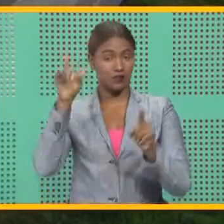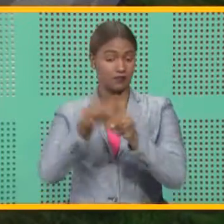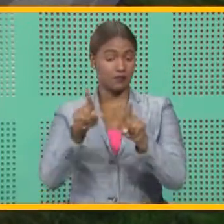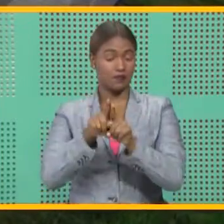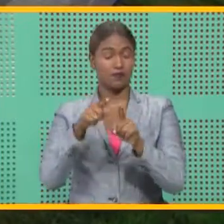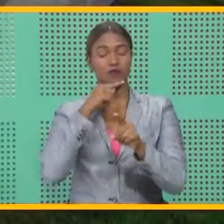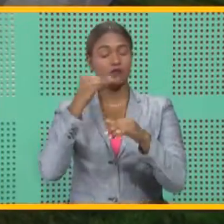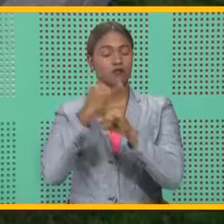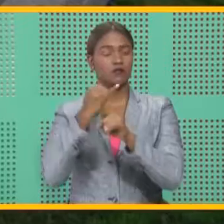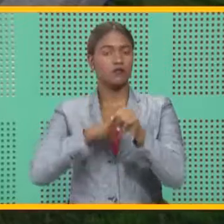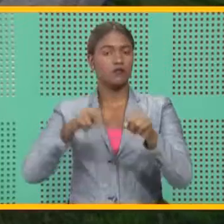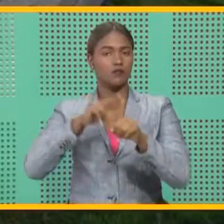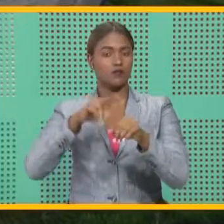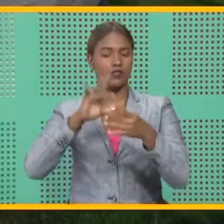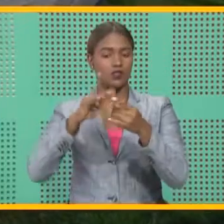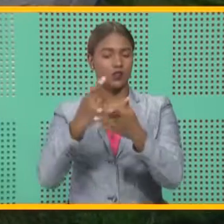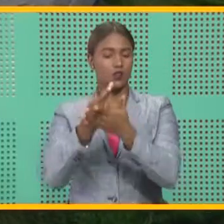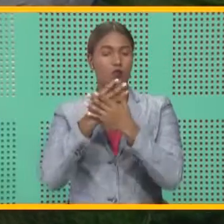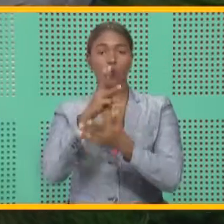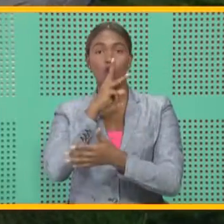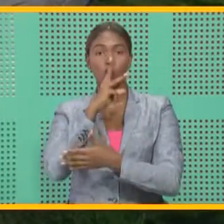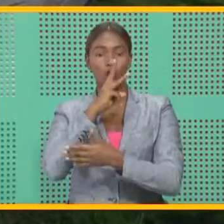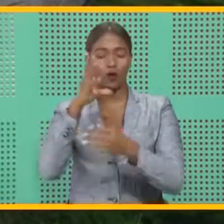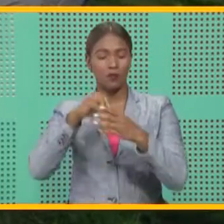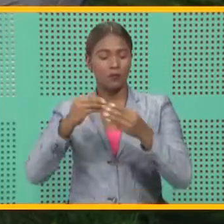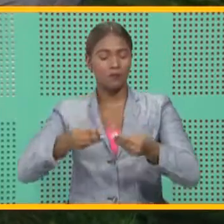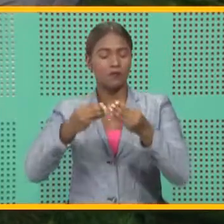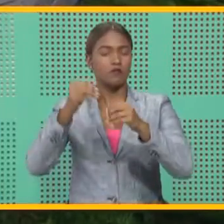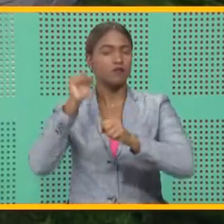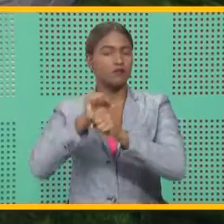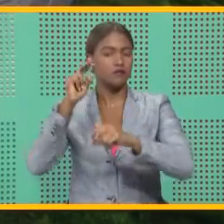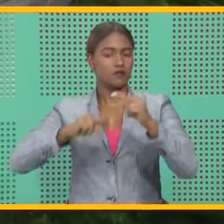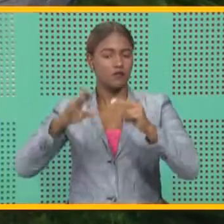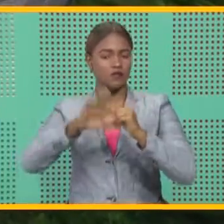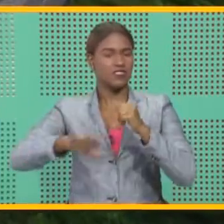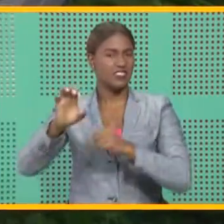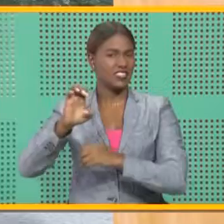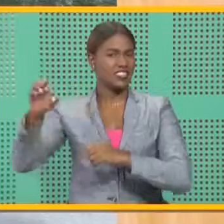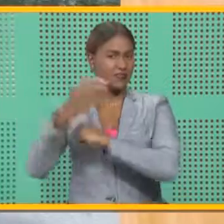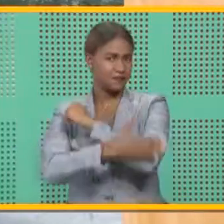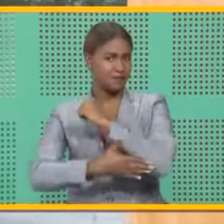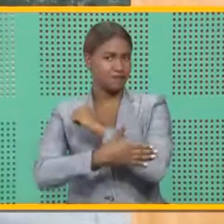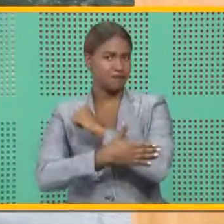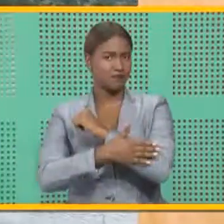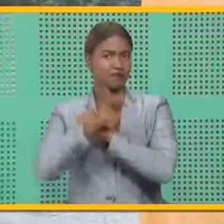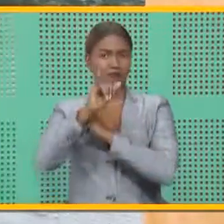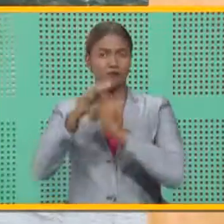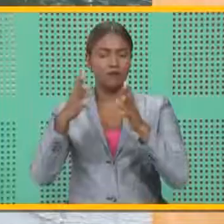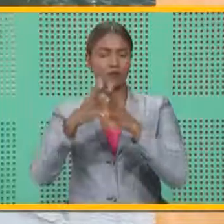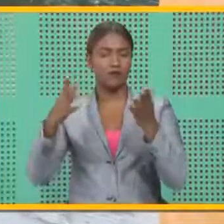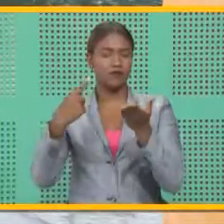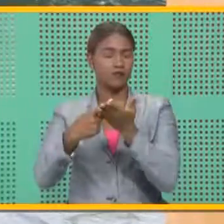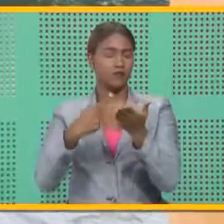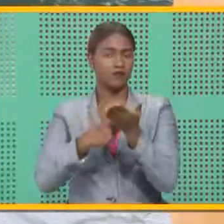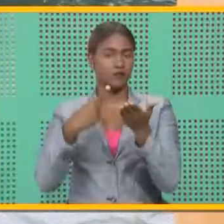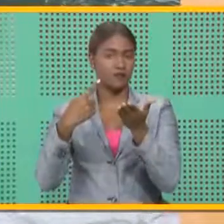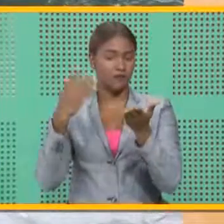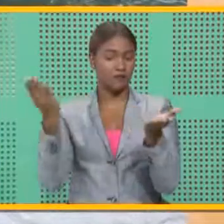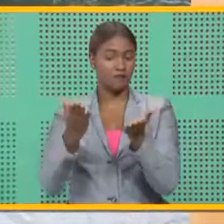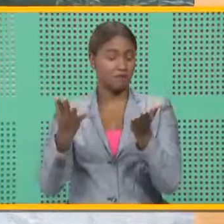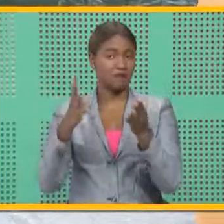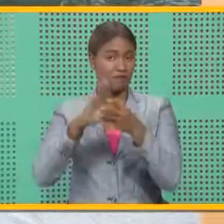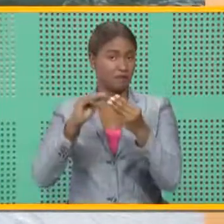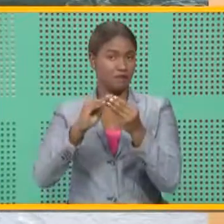Además, el Instituto Nacional de Recursos Hidráulicos entrega obras en la zona este del país. Esto y mucho